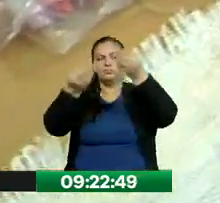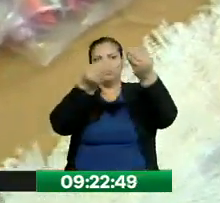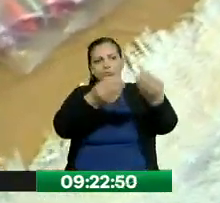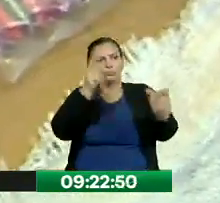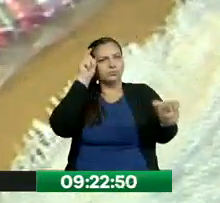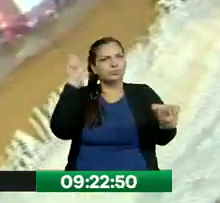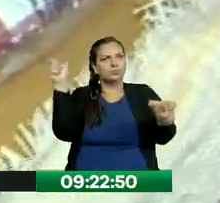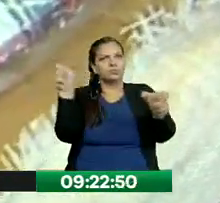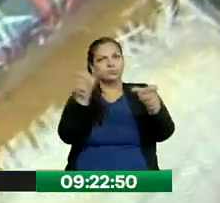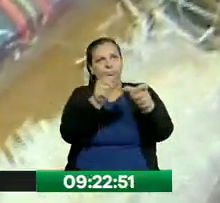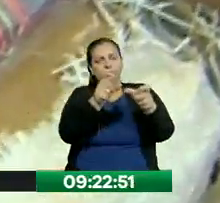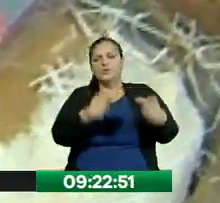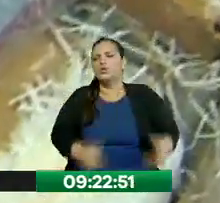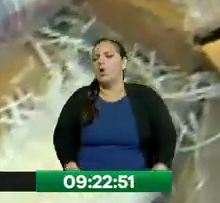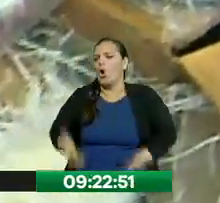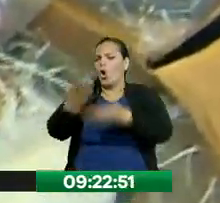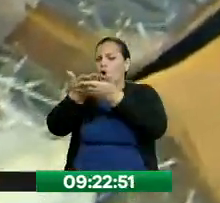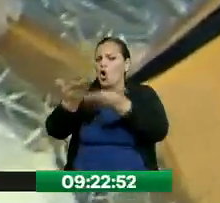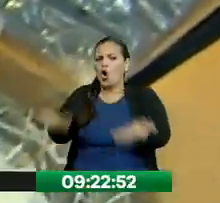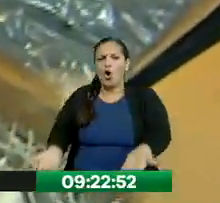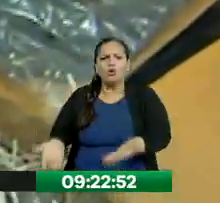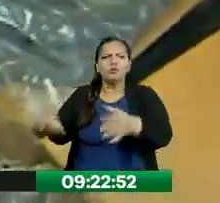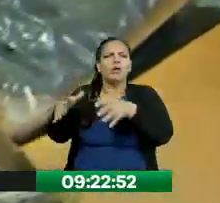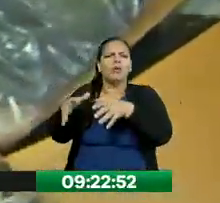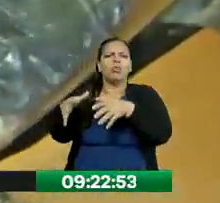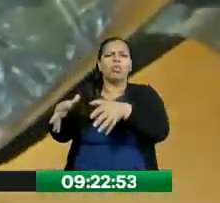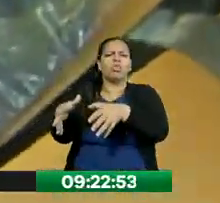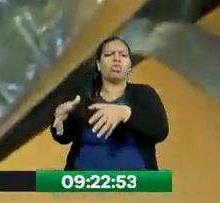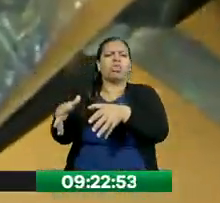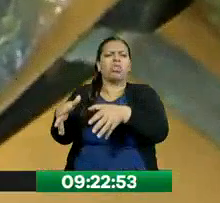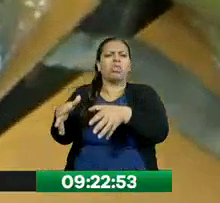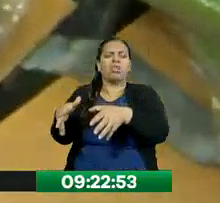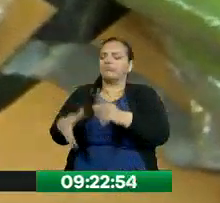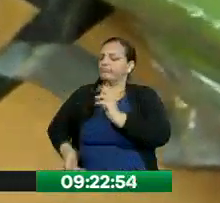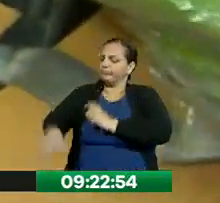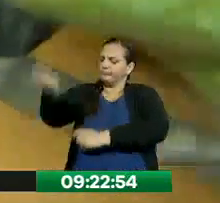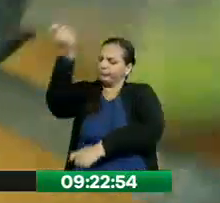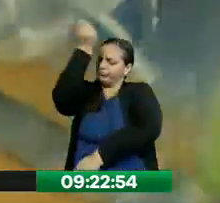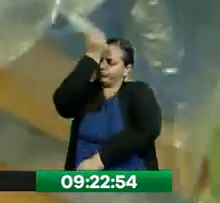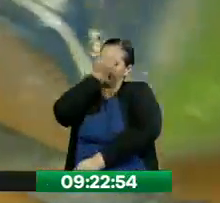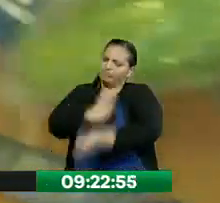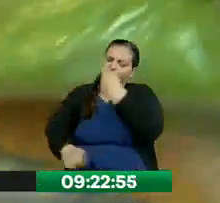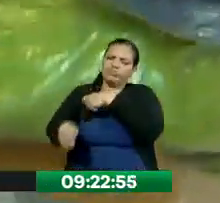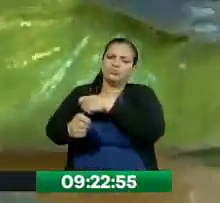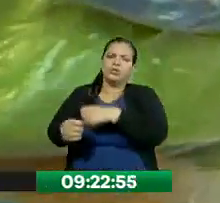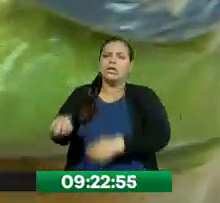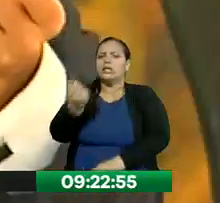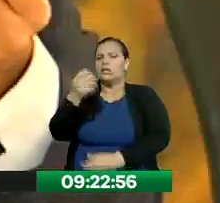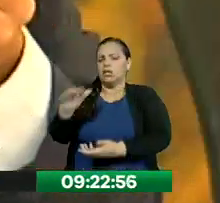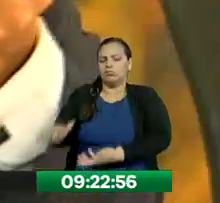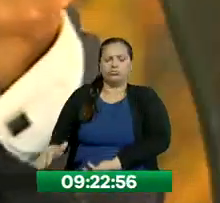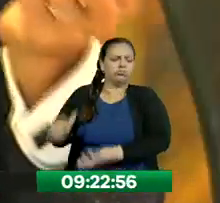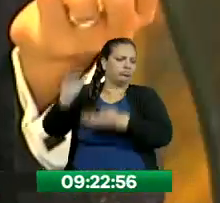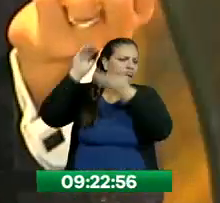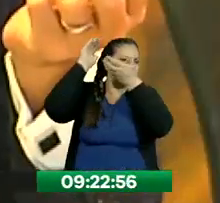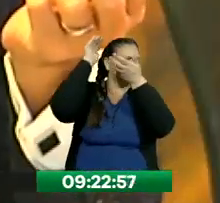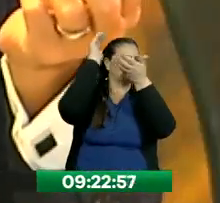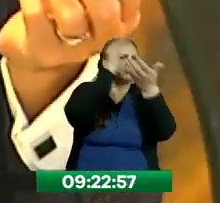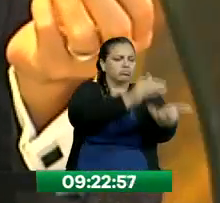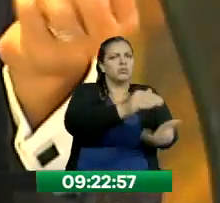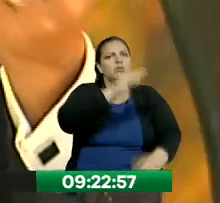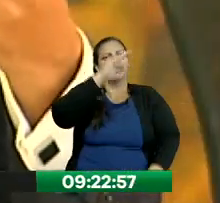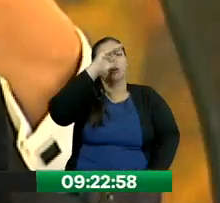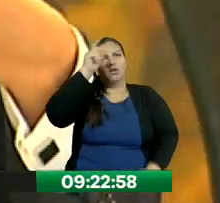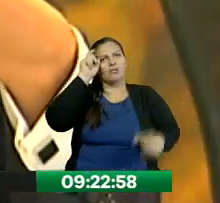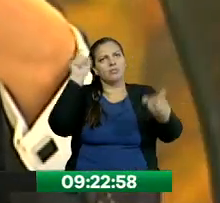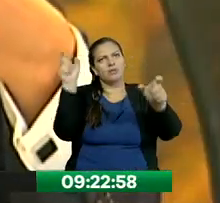Fiscalía, correspondiente a mercadería no autorizada para la importación. Esas, por ejemplo, carecían de la norma INEN, un requisito indispensable para